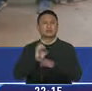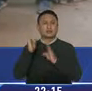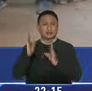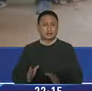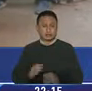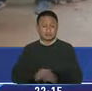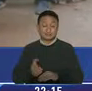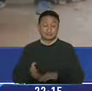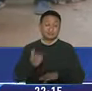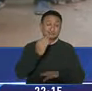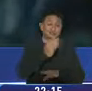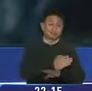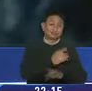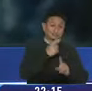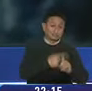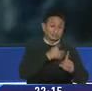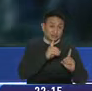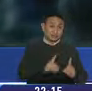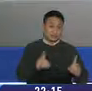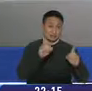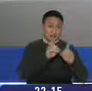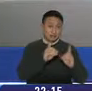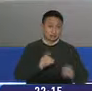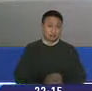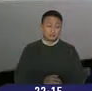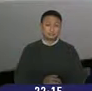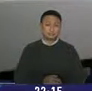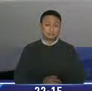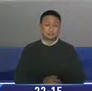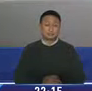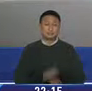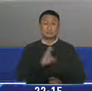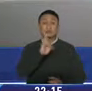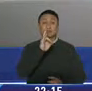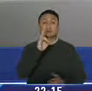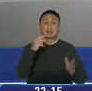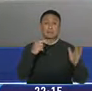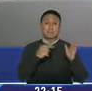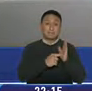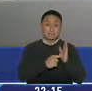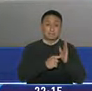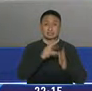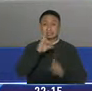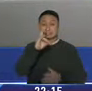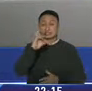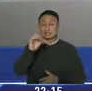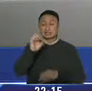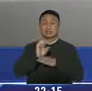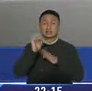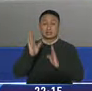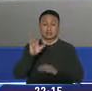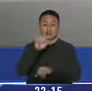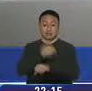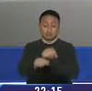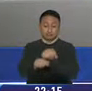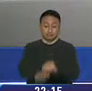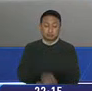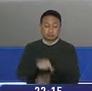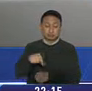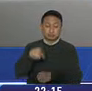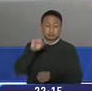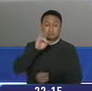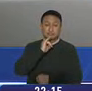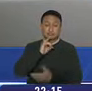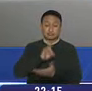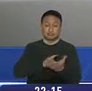se registraron estos datos. Han sido 7.070 los ecuatorianos detenidos, expulsados o